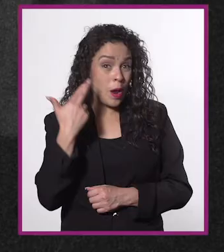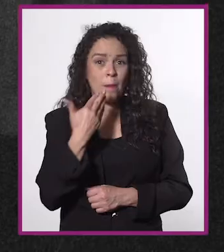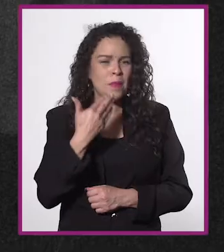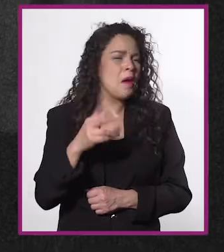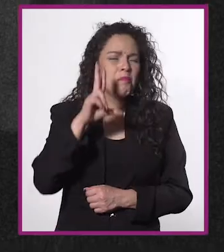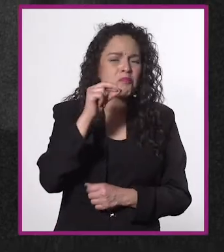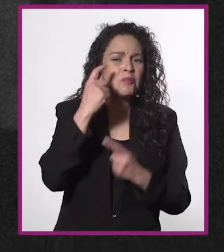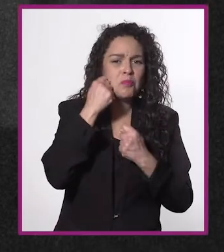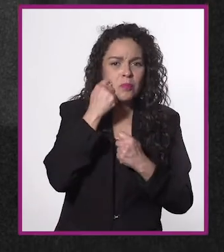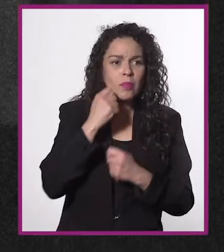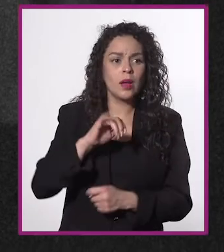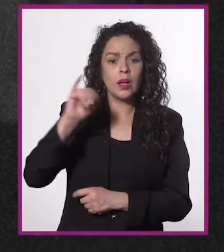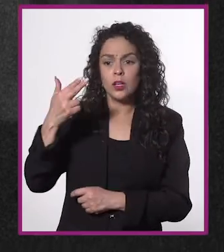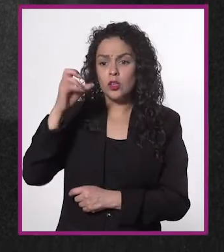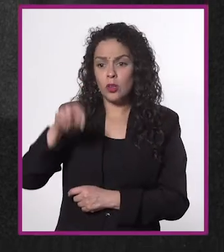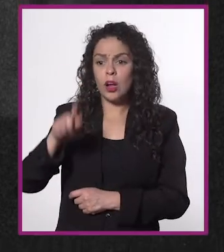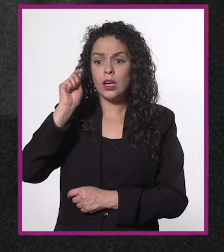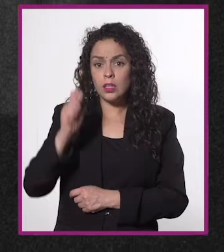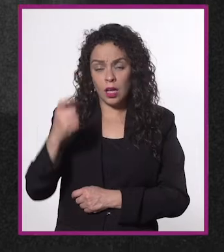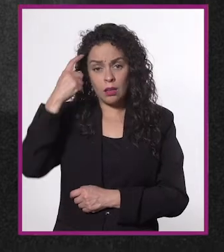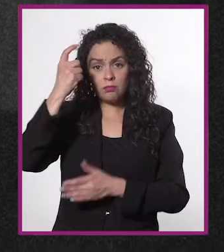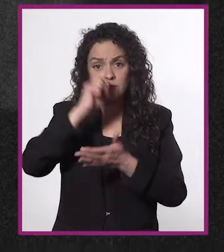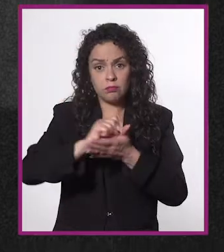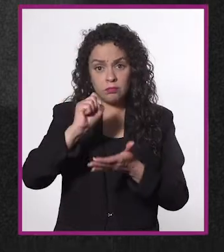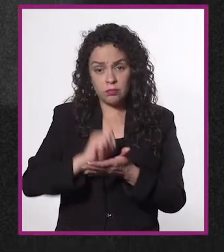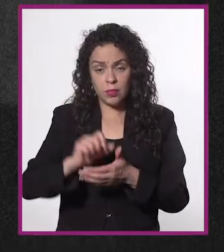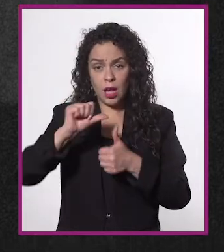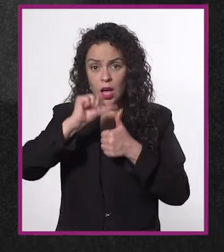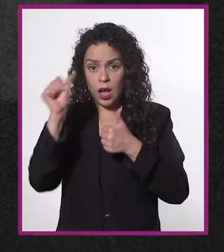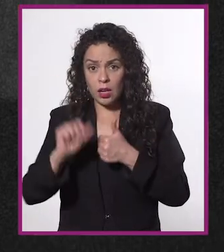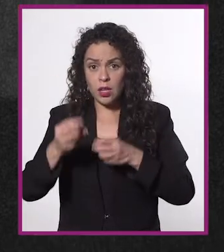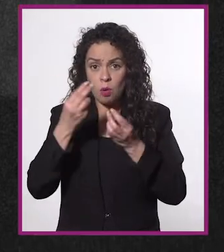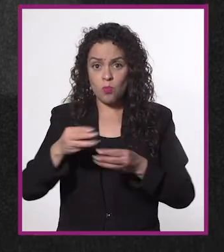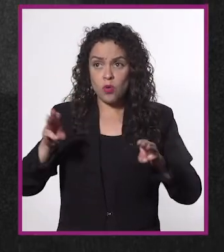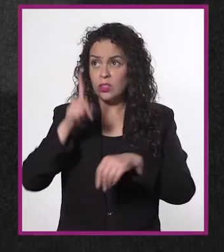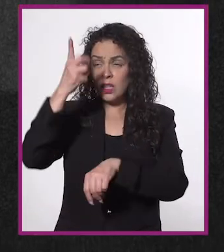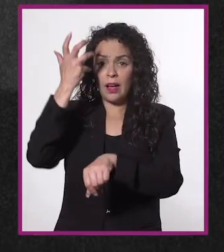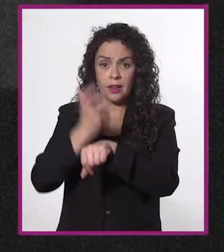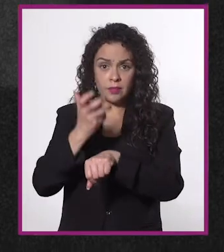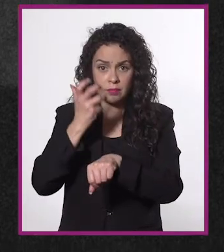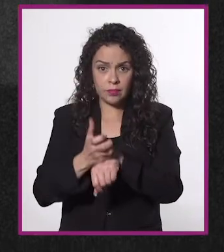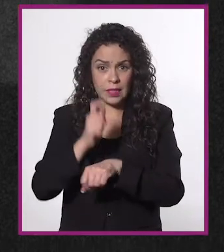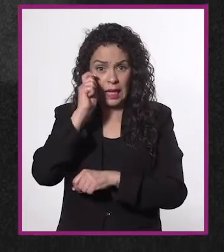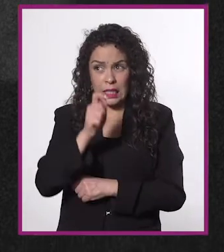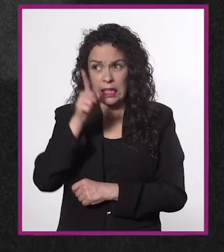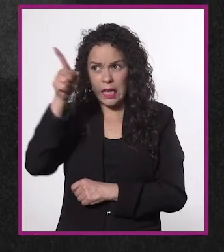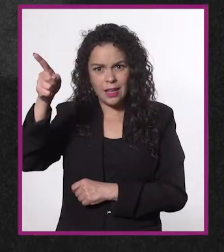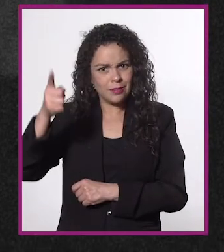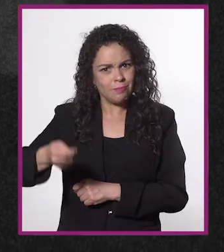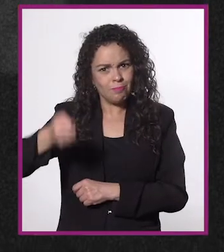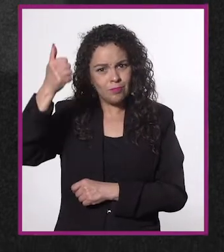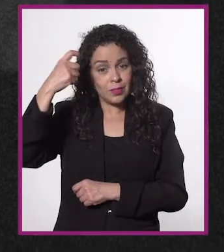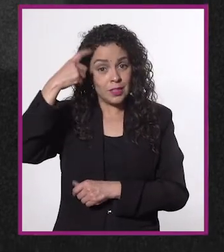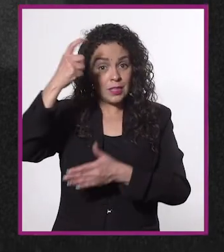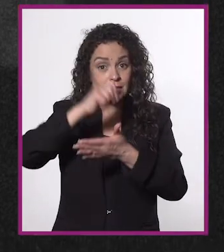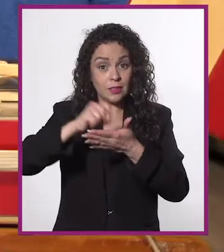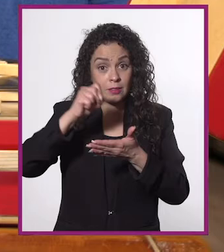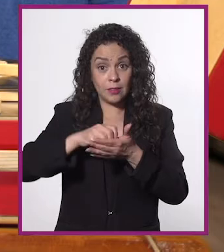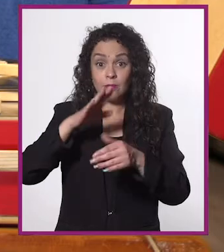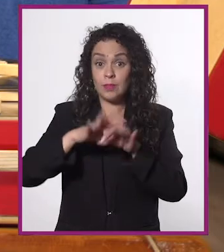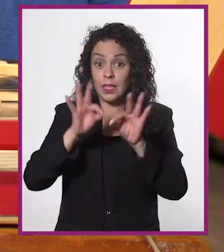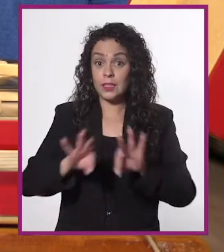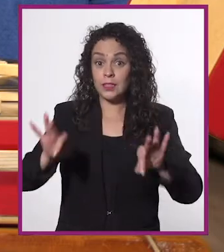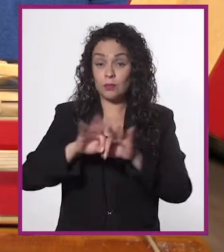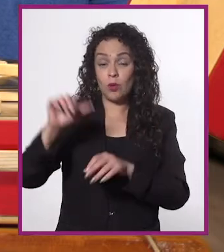compositor, artista y teórico de la música estadounidense, considerado uno de los compositores más influyentes del siglo XX.